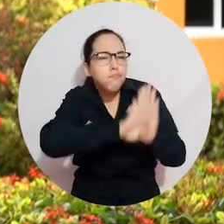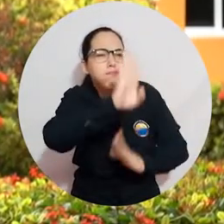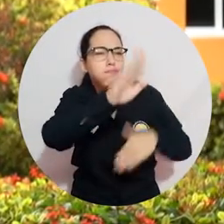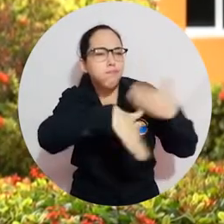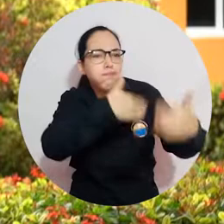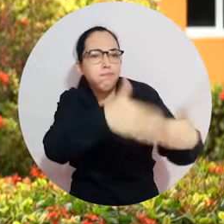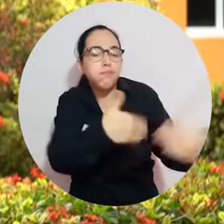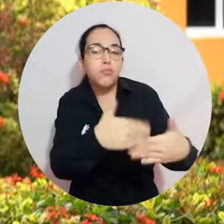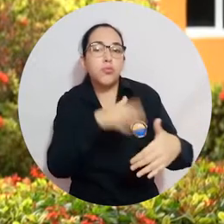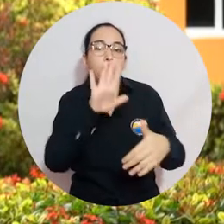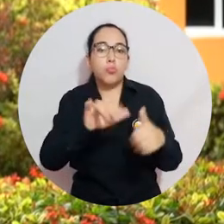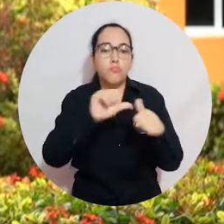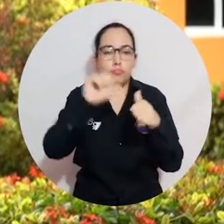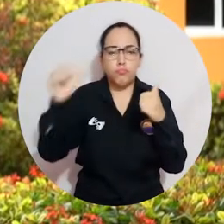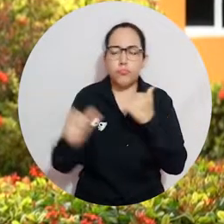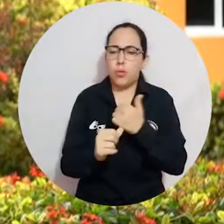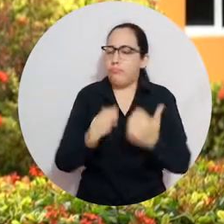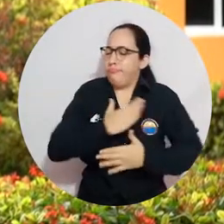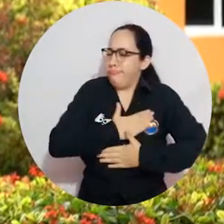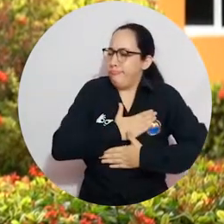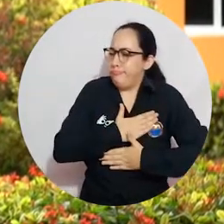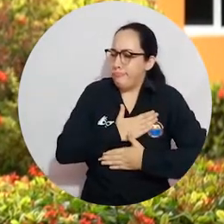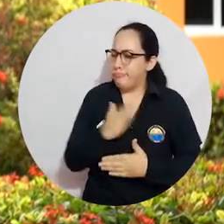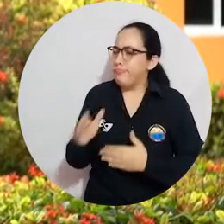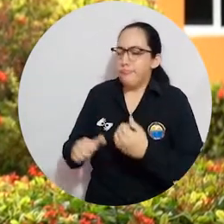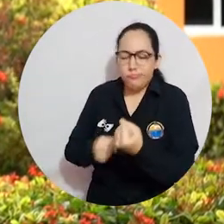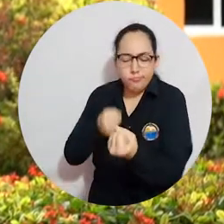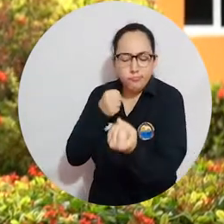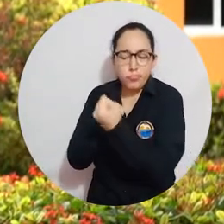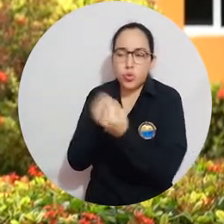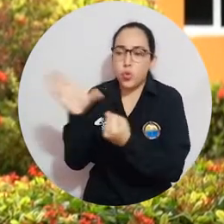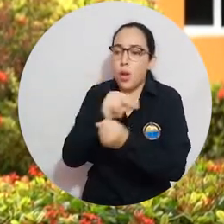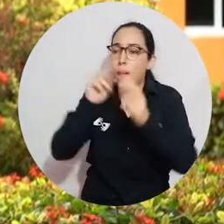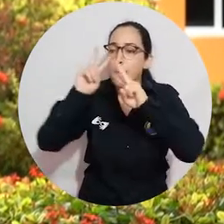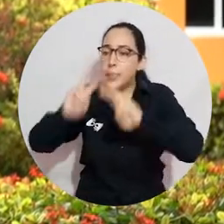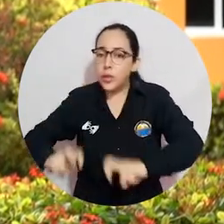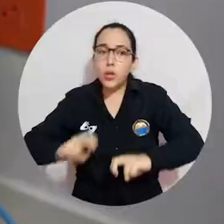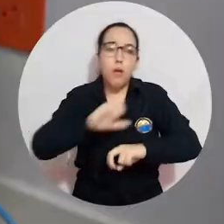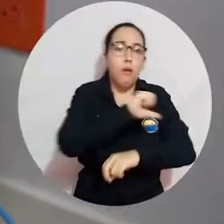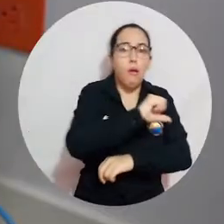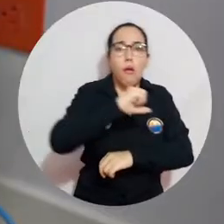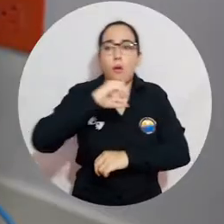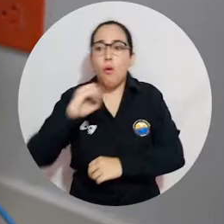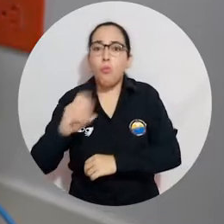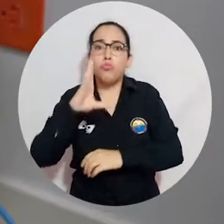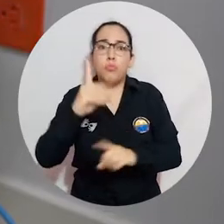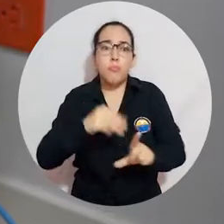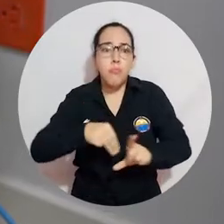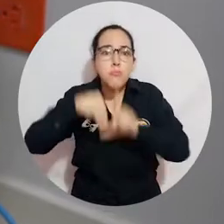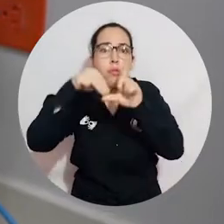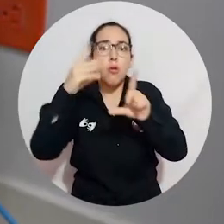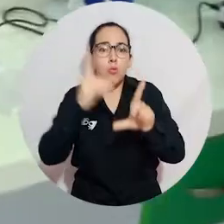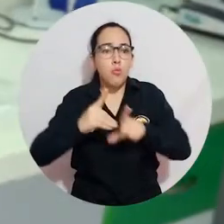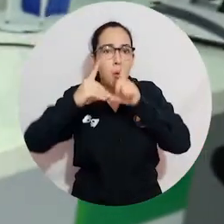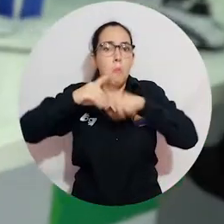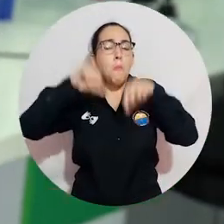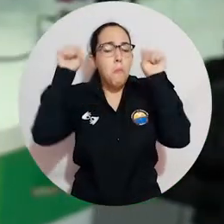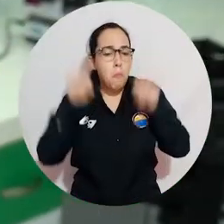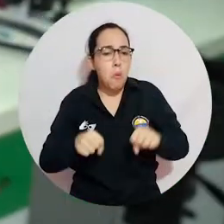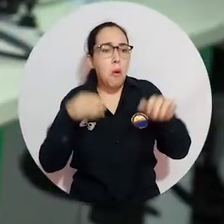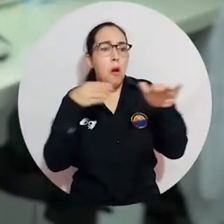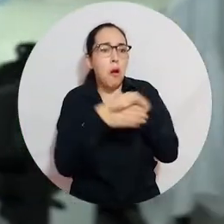progreso y que desde la vicerrectoría estamos prestos a colaborar para que todos los investigadores, investigadoras, estudiantes de maestría y doctorado también